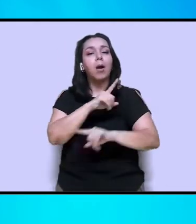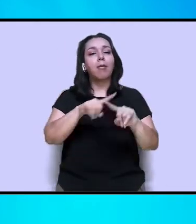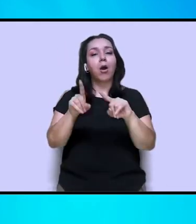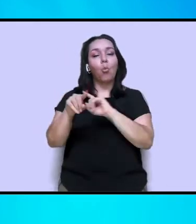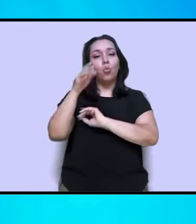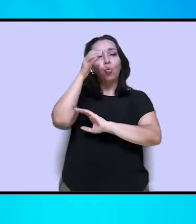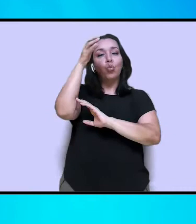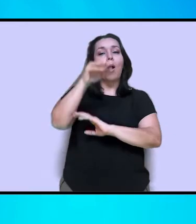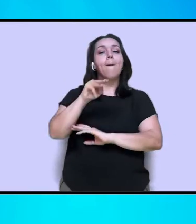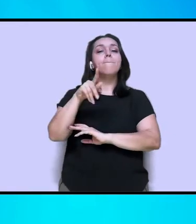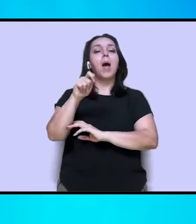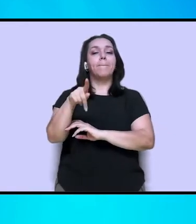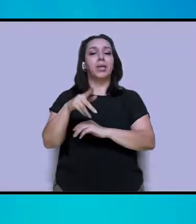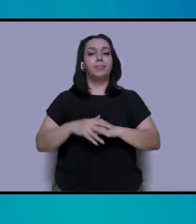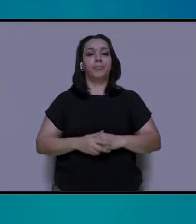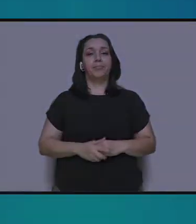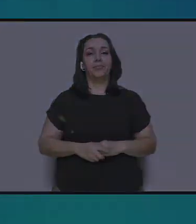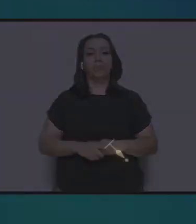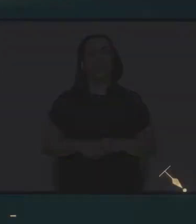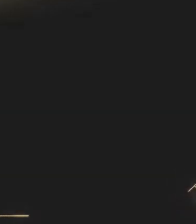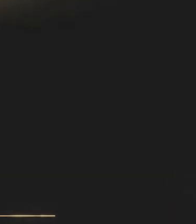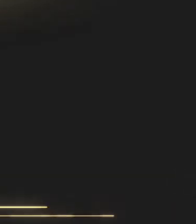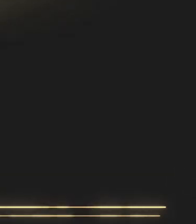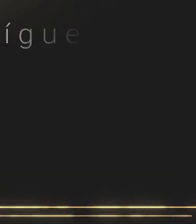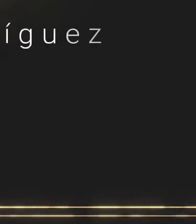Interculturalidad del Ministerio de Educación Pública.